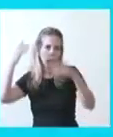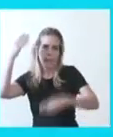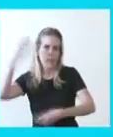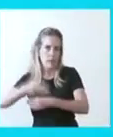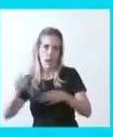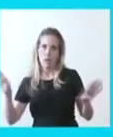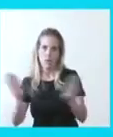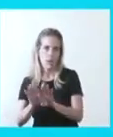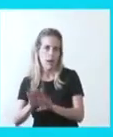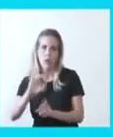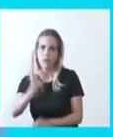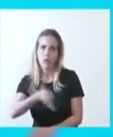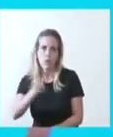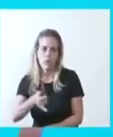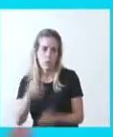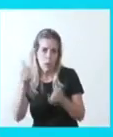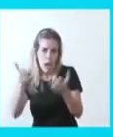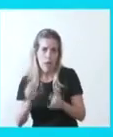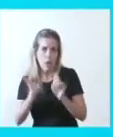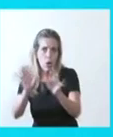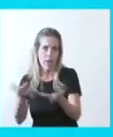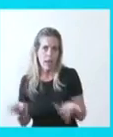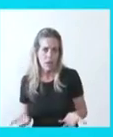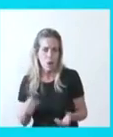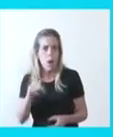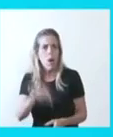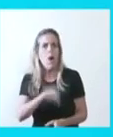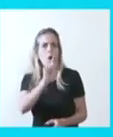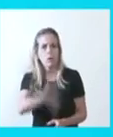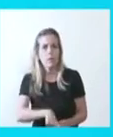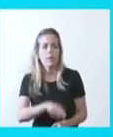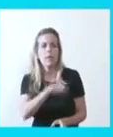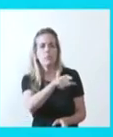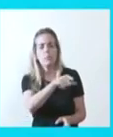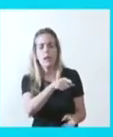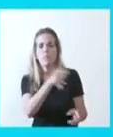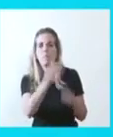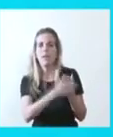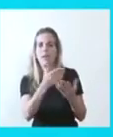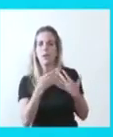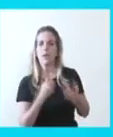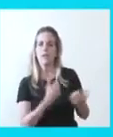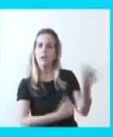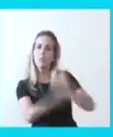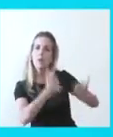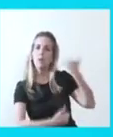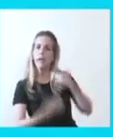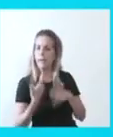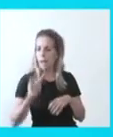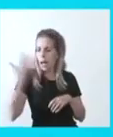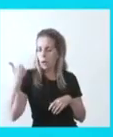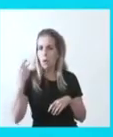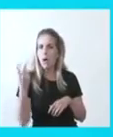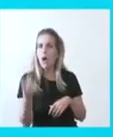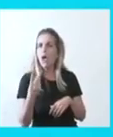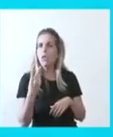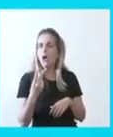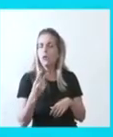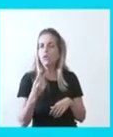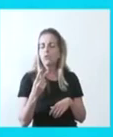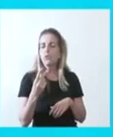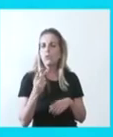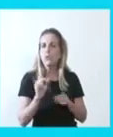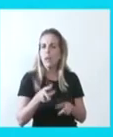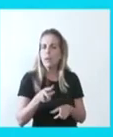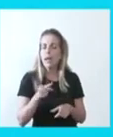puede haber allí contagios. Hoy nos enteramos, me contó Ginés hace un rato, que tuvimos dos casos